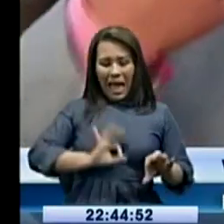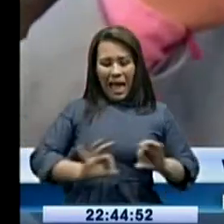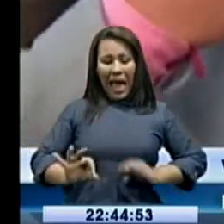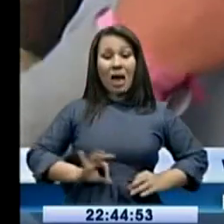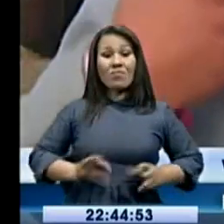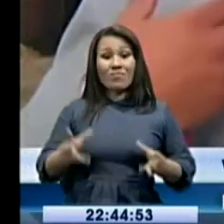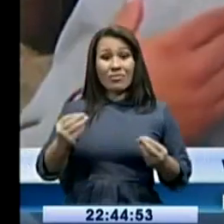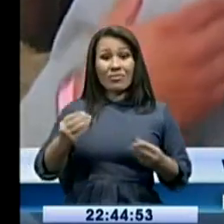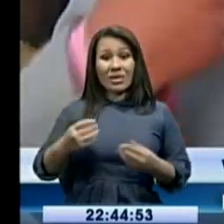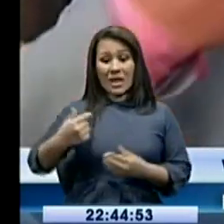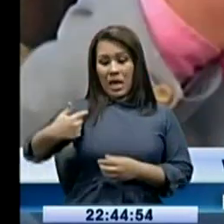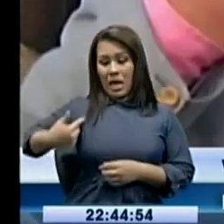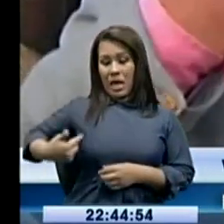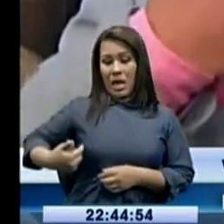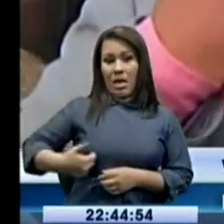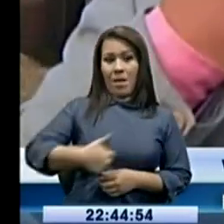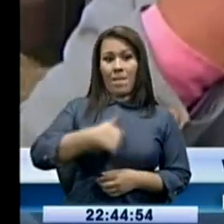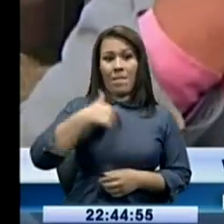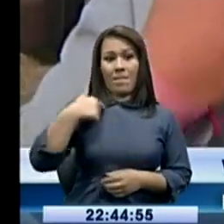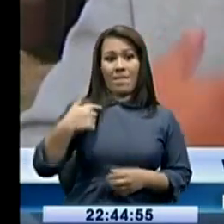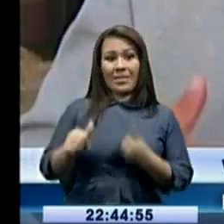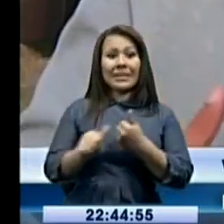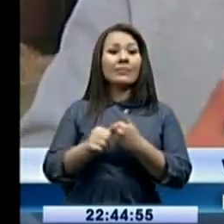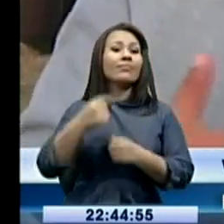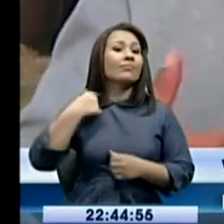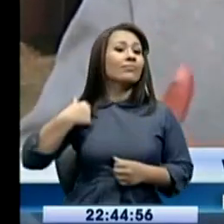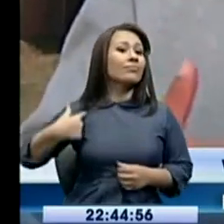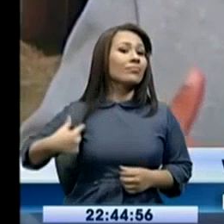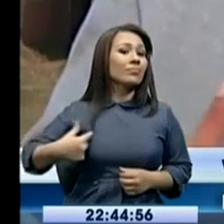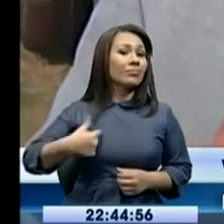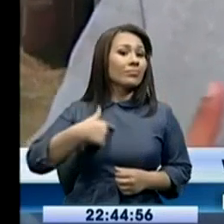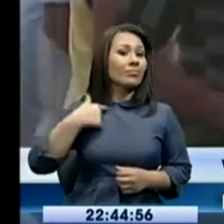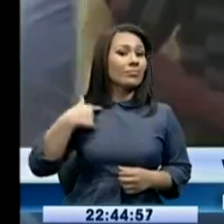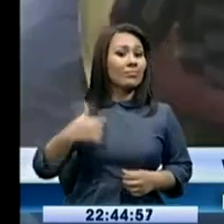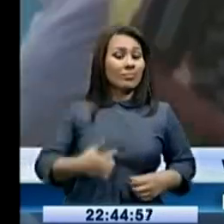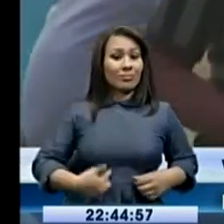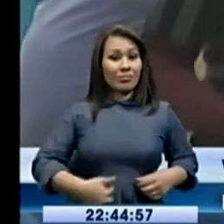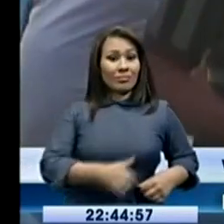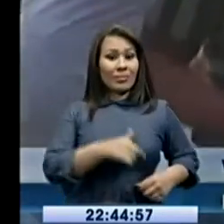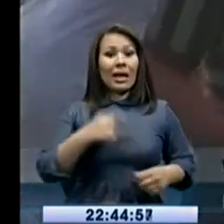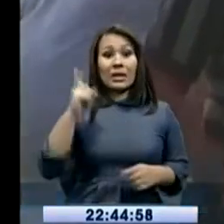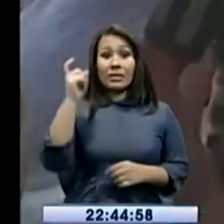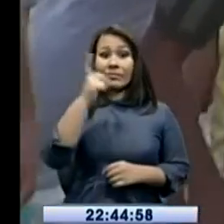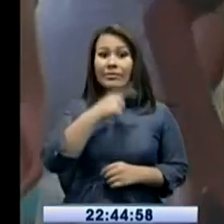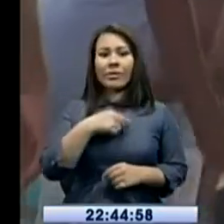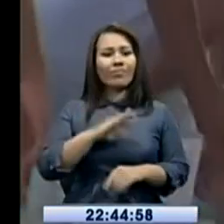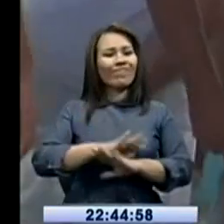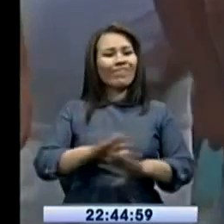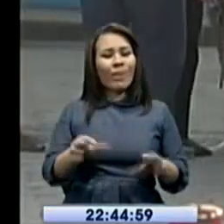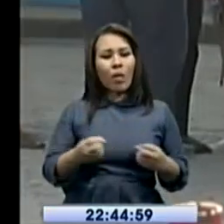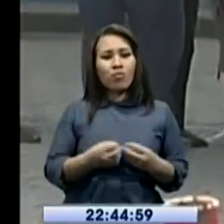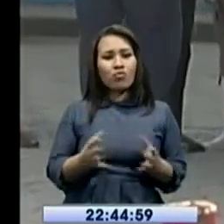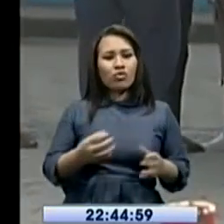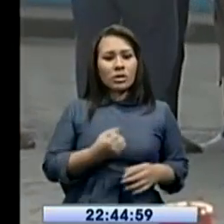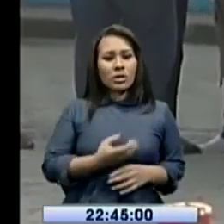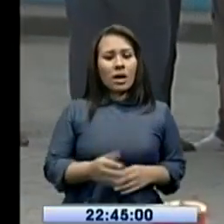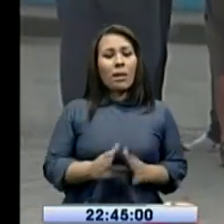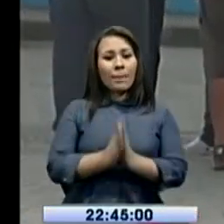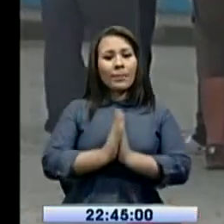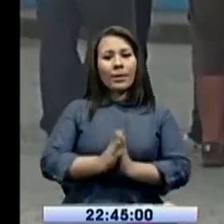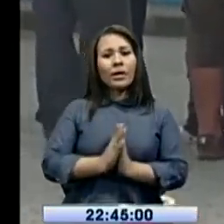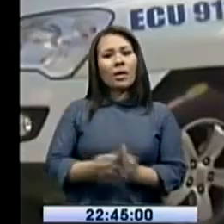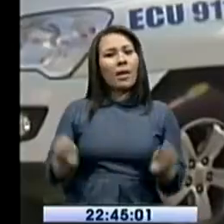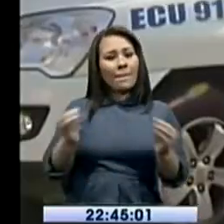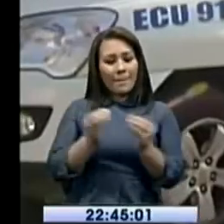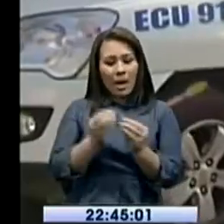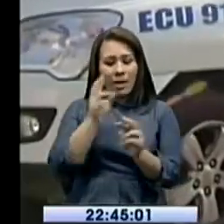a la altura de la primera cerca de la clavícula y la segunda en la altura del tórax. Familiares del fallecido solo pueden pedir en medio del dolor se